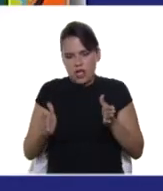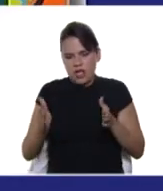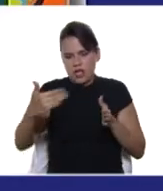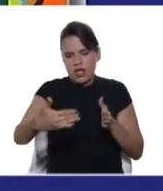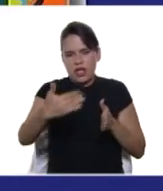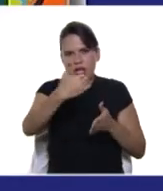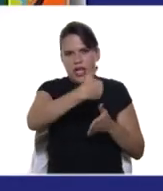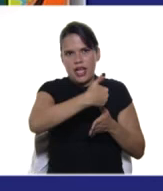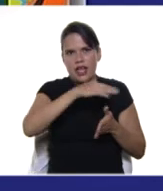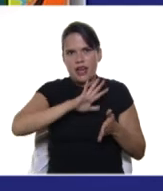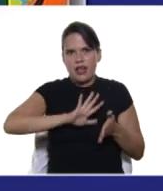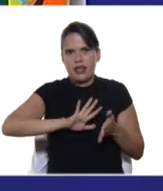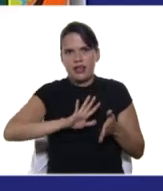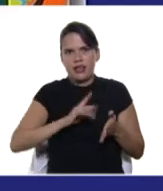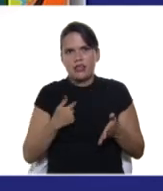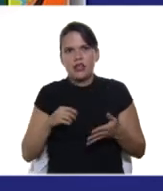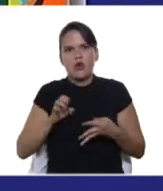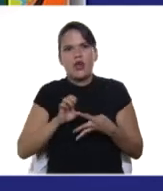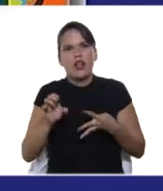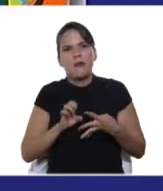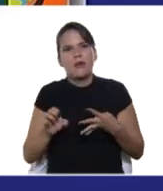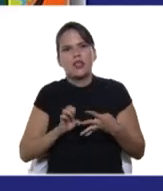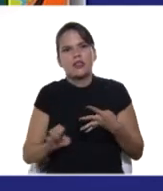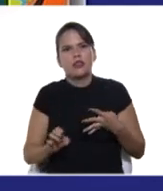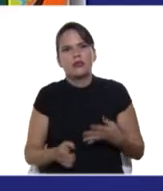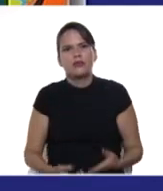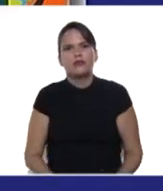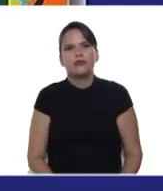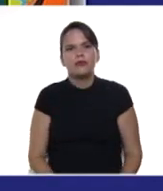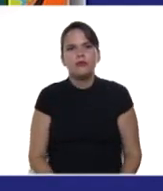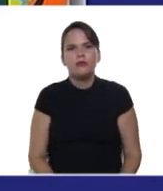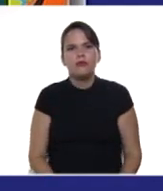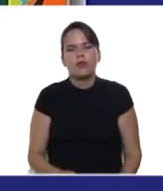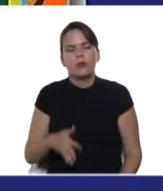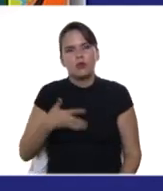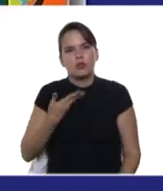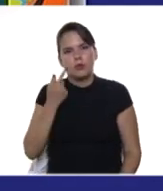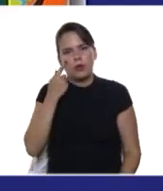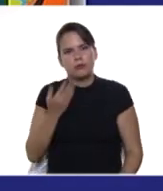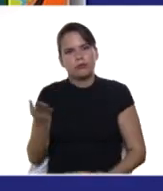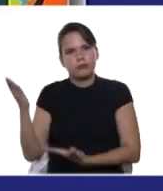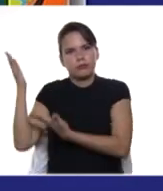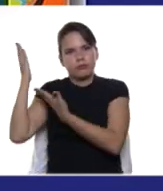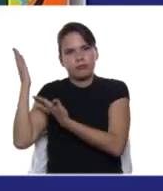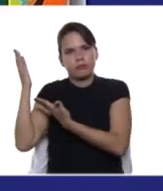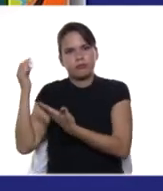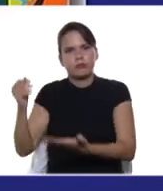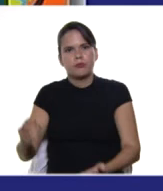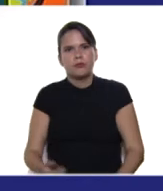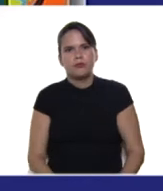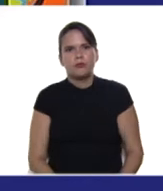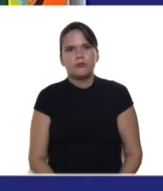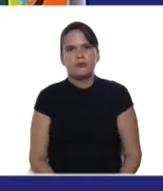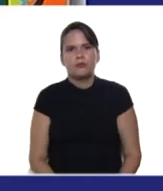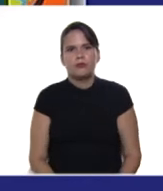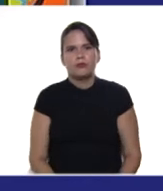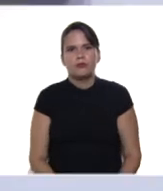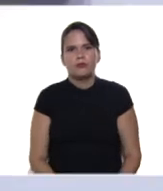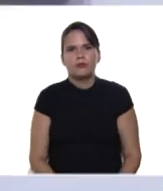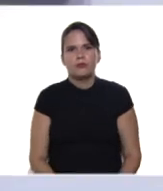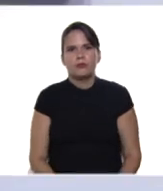Los elementos de un poliedro, como se puede ilustrar en esta